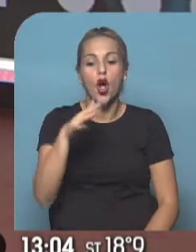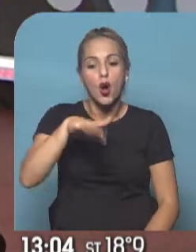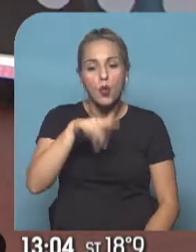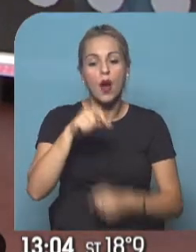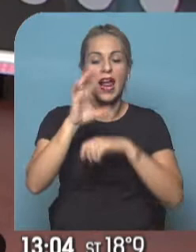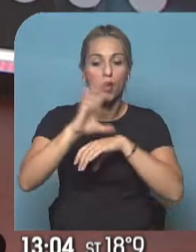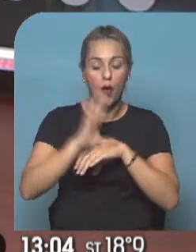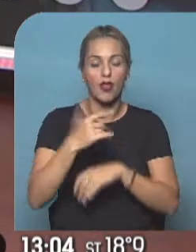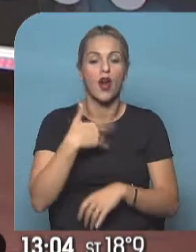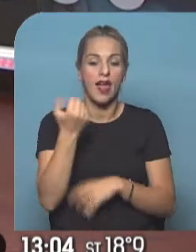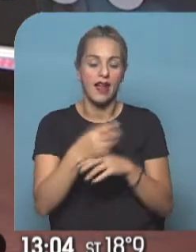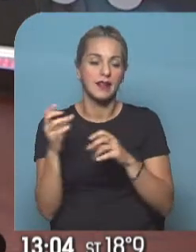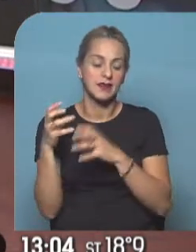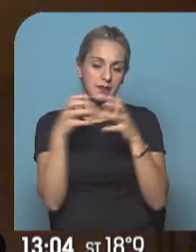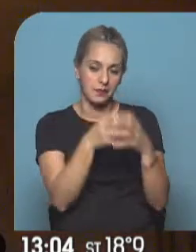de nuestros enviados especiales.